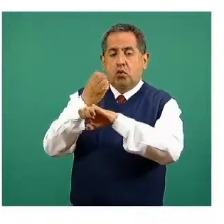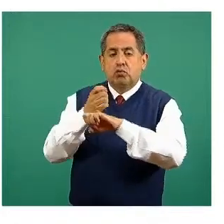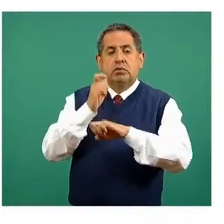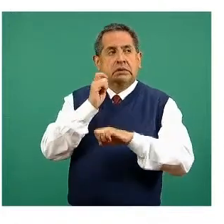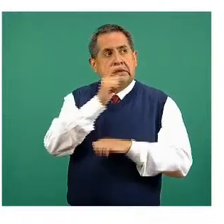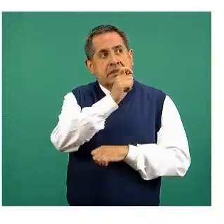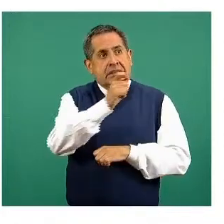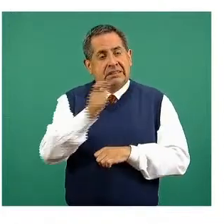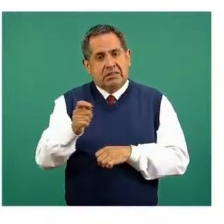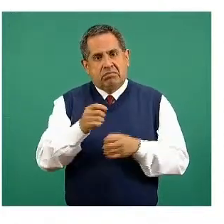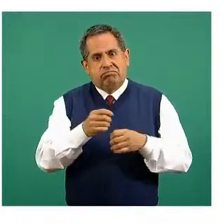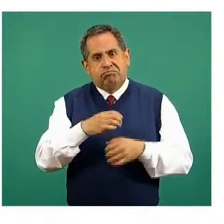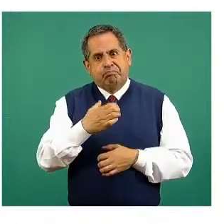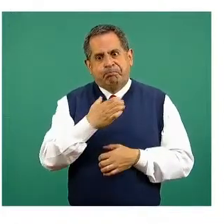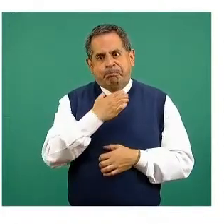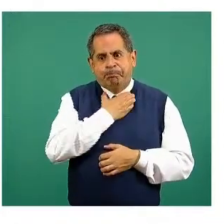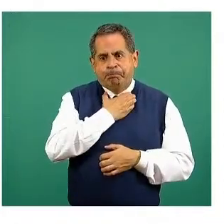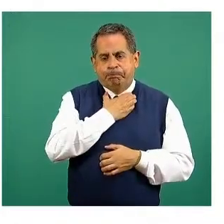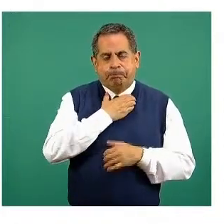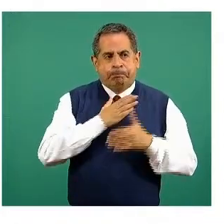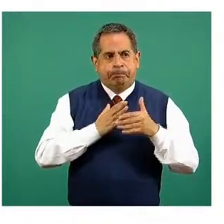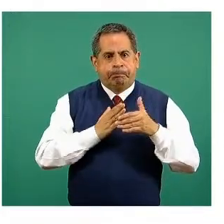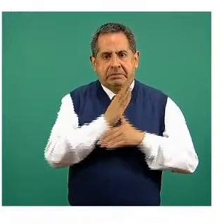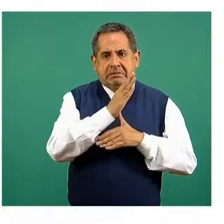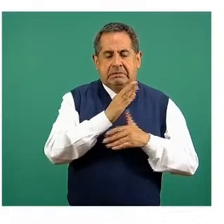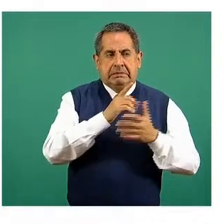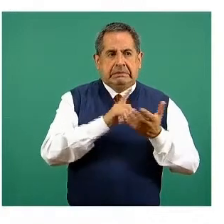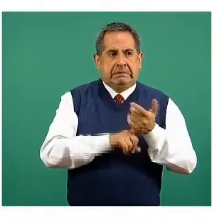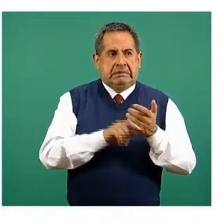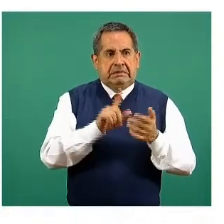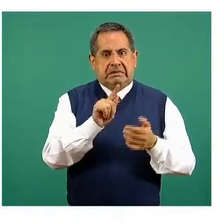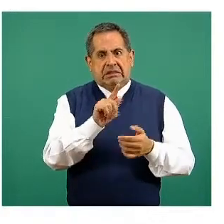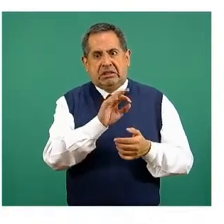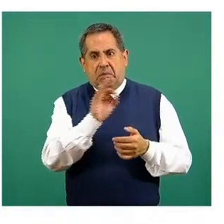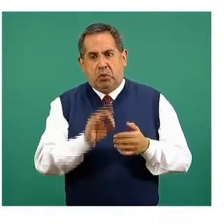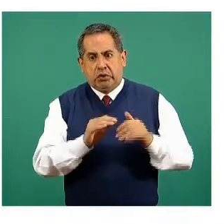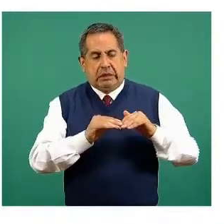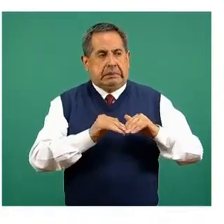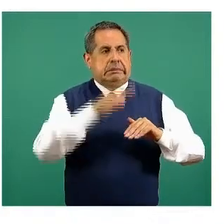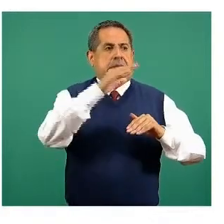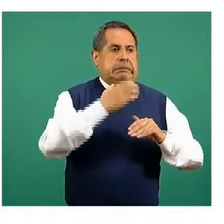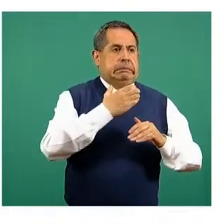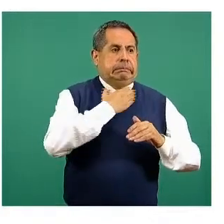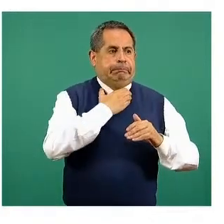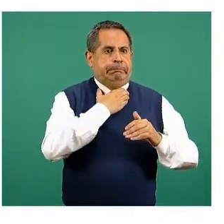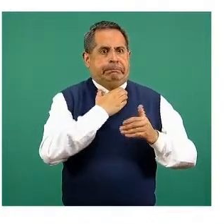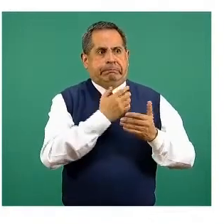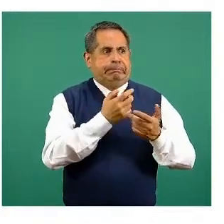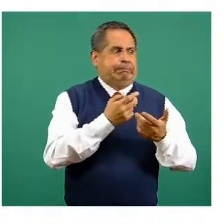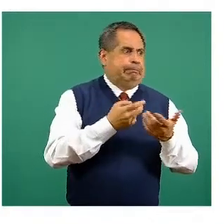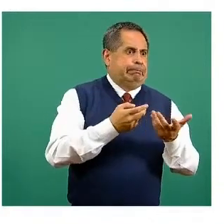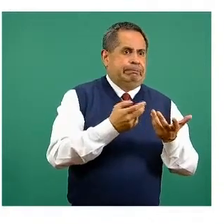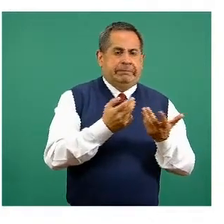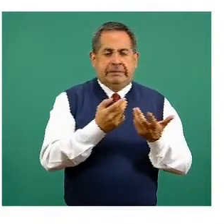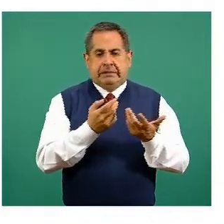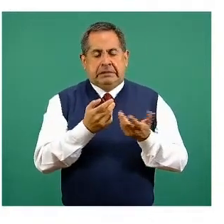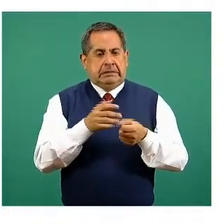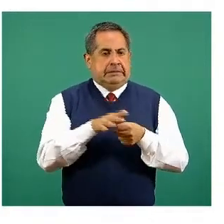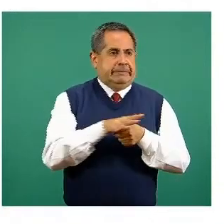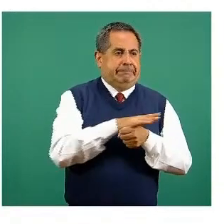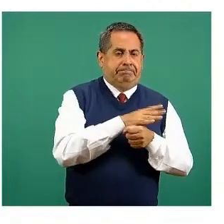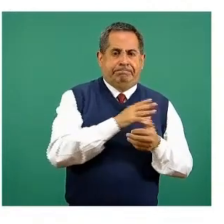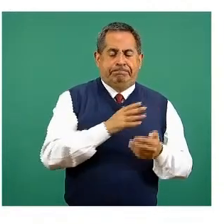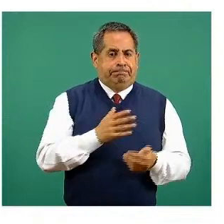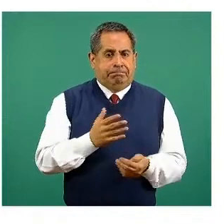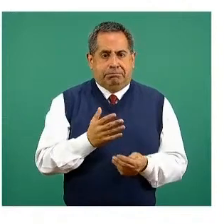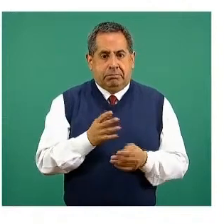de ocupación importante, que ya superó el 70% de esta ocupación y que por lo tanto los